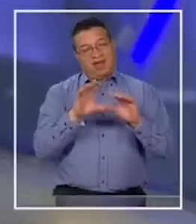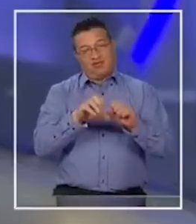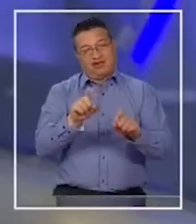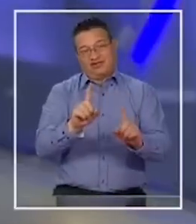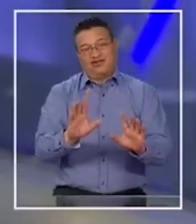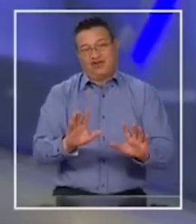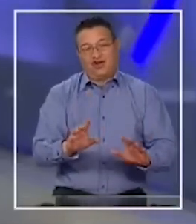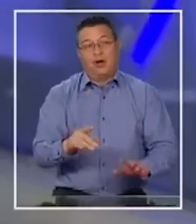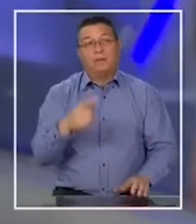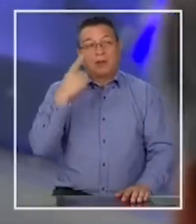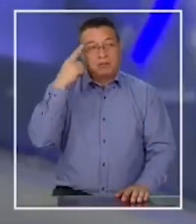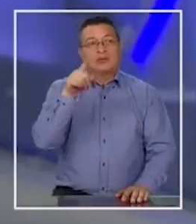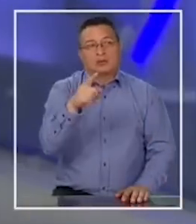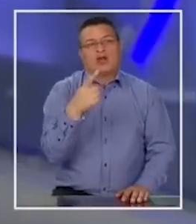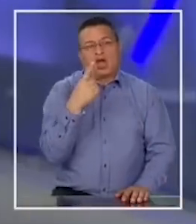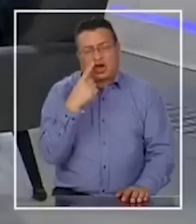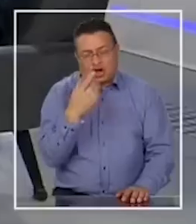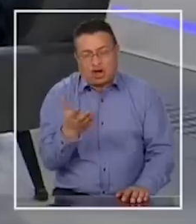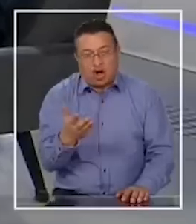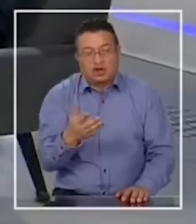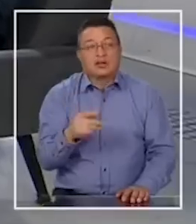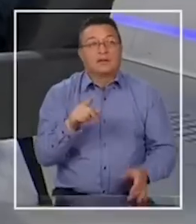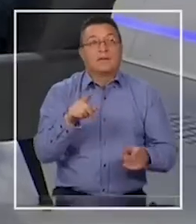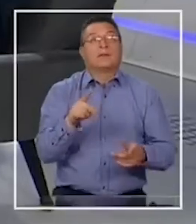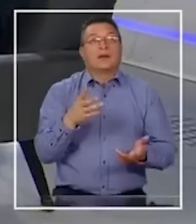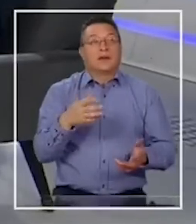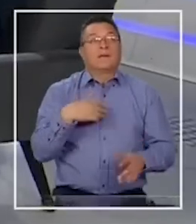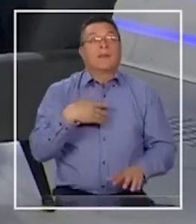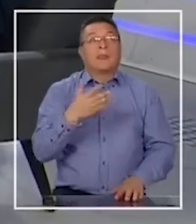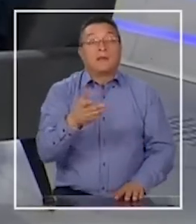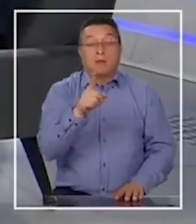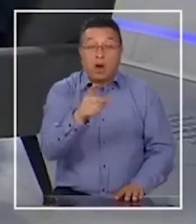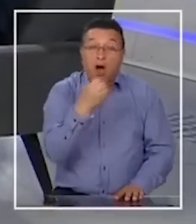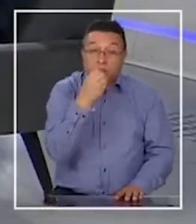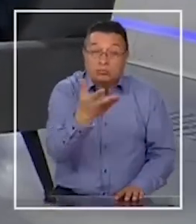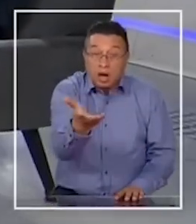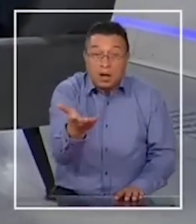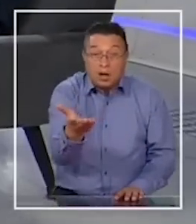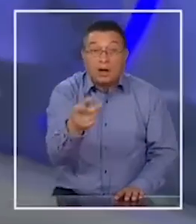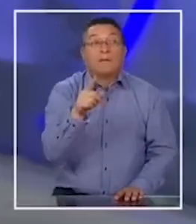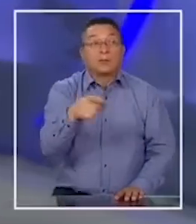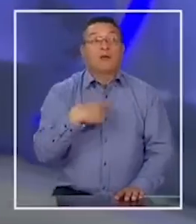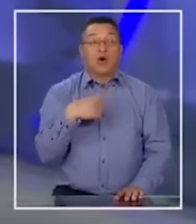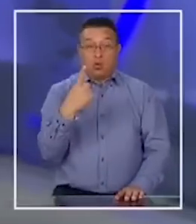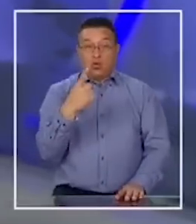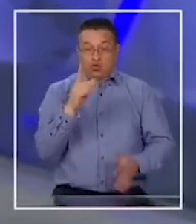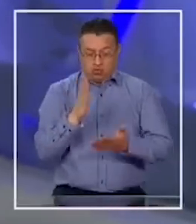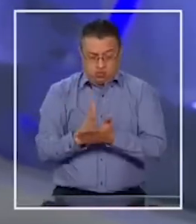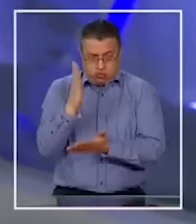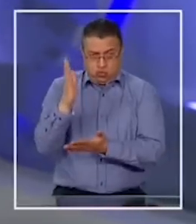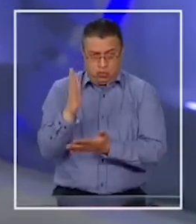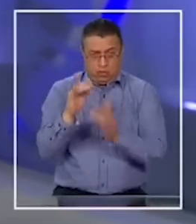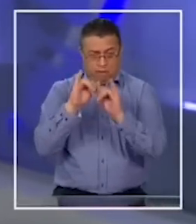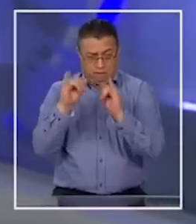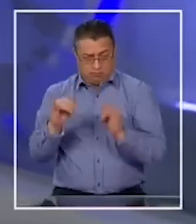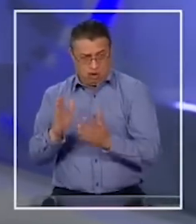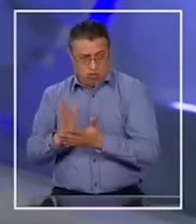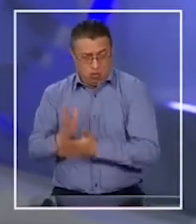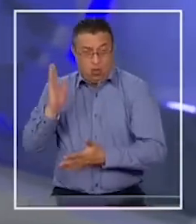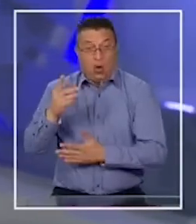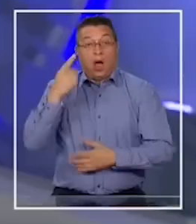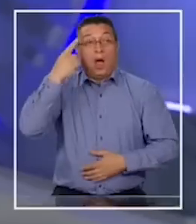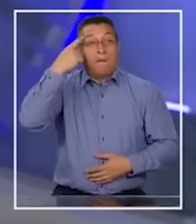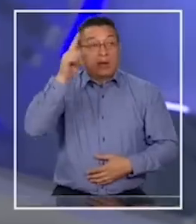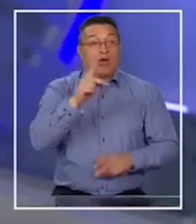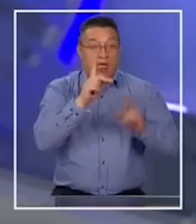pero si tú me conoces una cosa ser duro en la forma pero